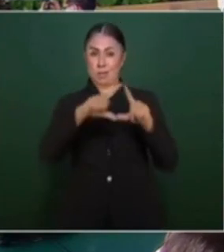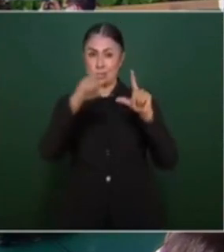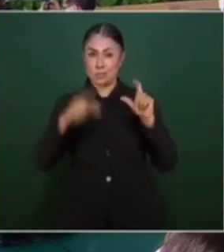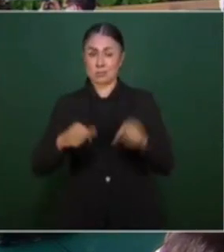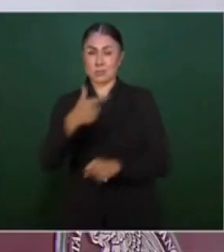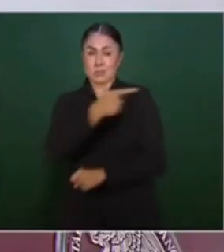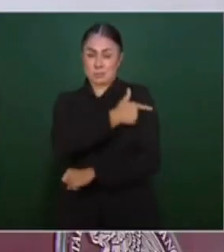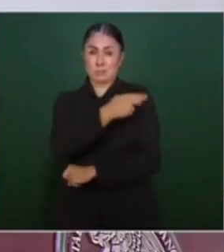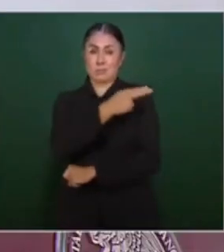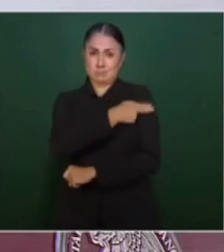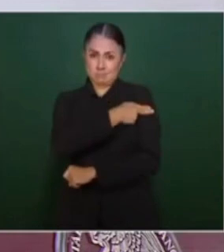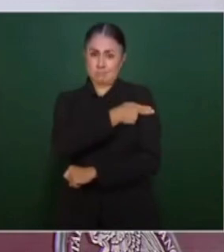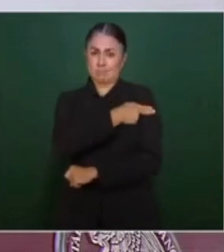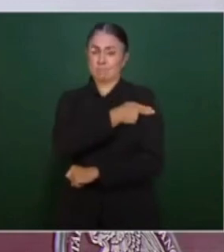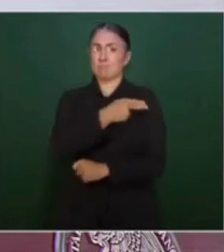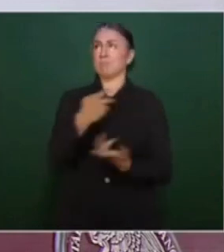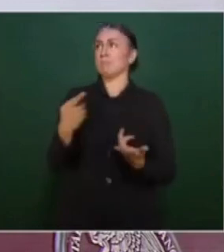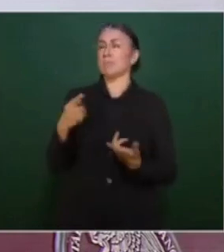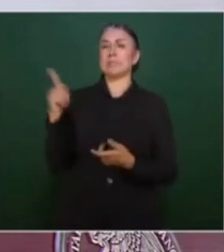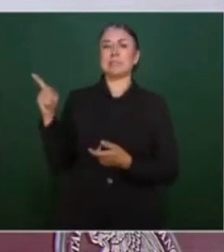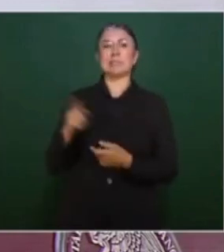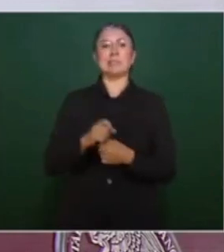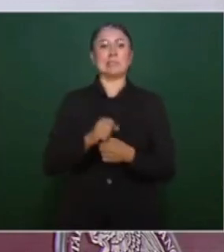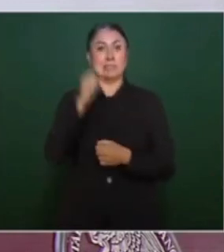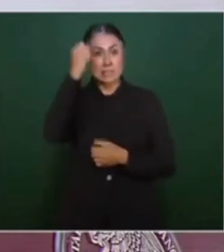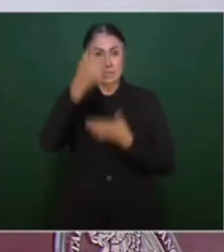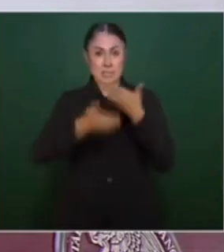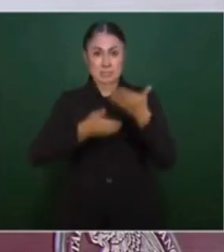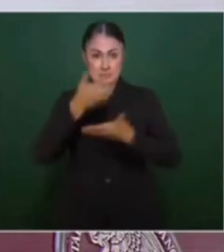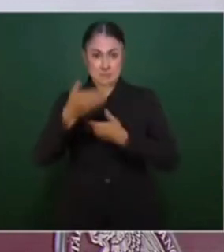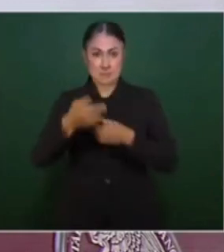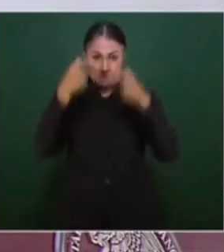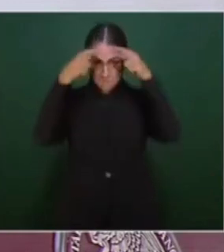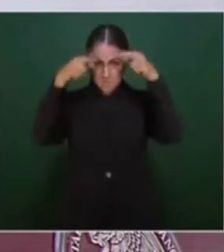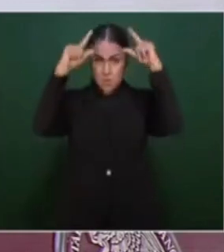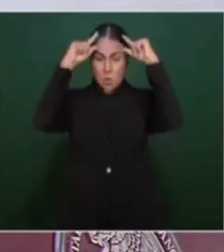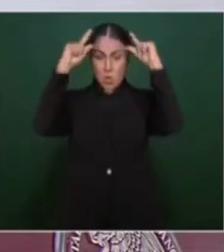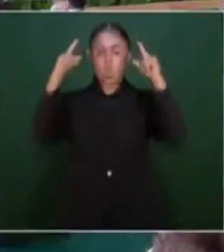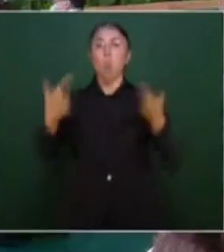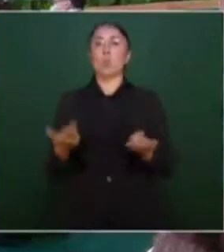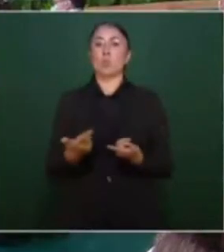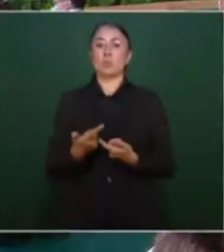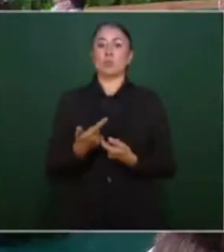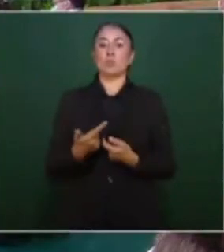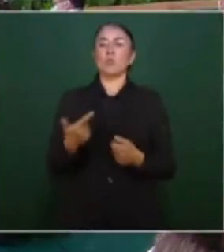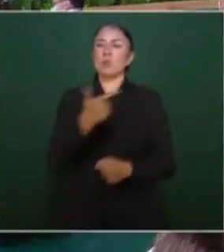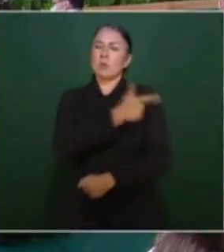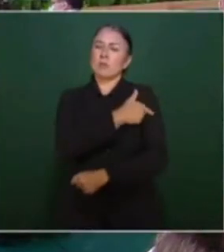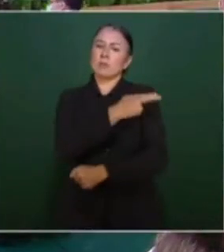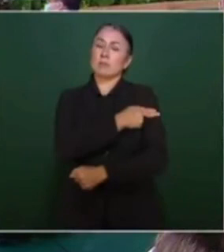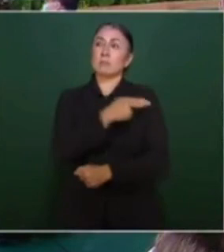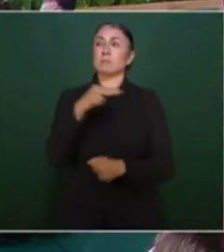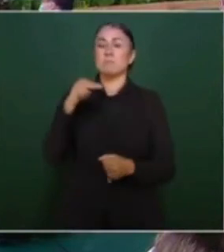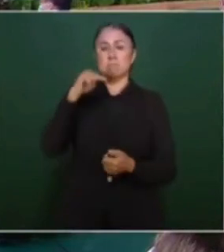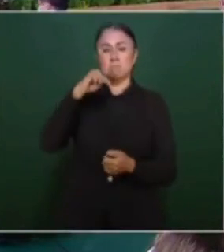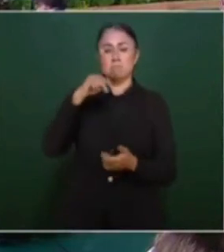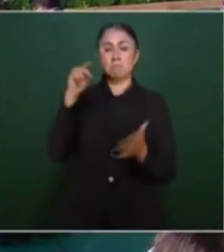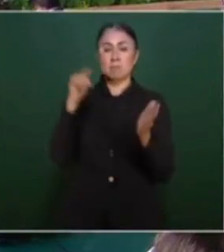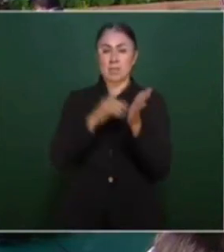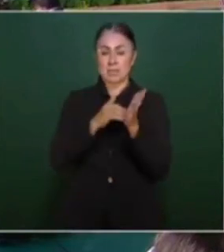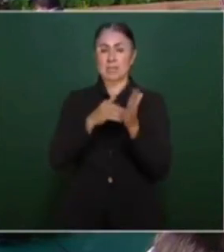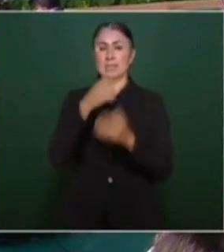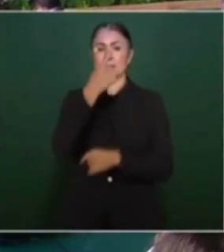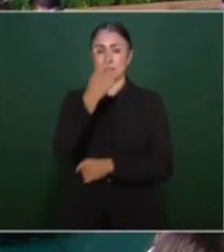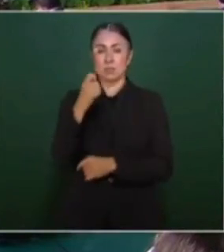la Secretaría de Marina 383, la Guardia Nacional 1,148, para hacer un total